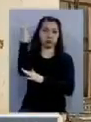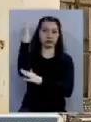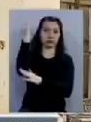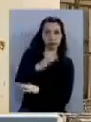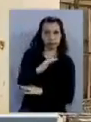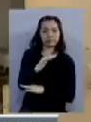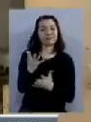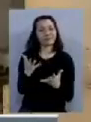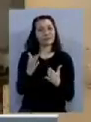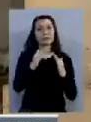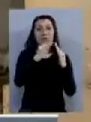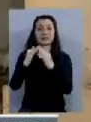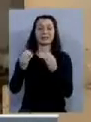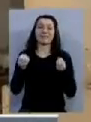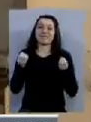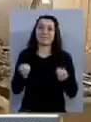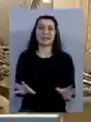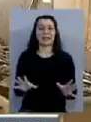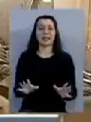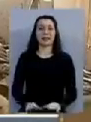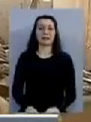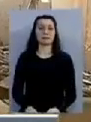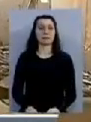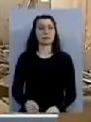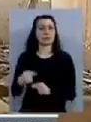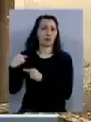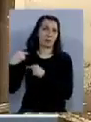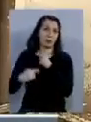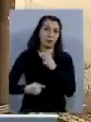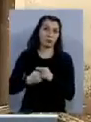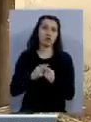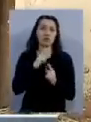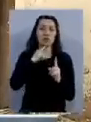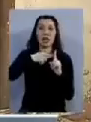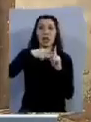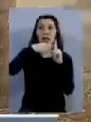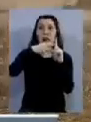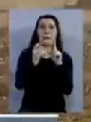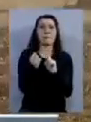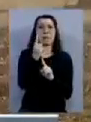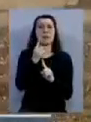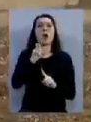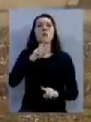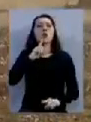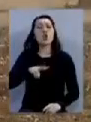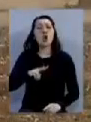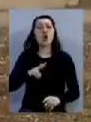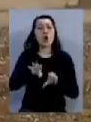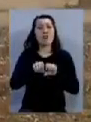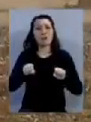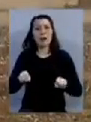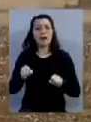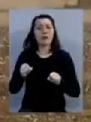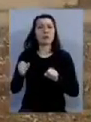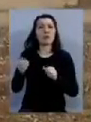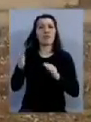Para los vecinos, una pérdida. Tienen toda una historia con la iglesia. Su primera comunión, su confirmación, sus